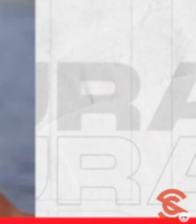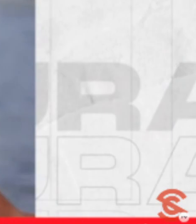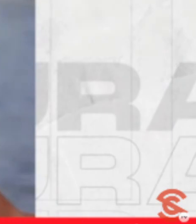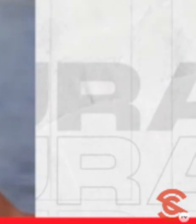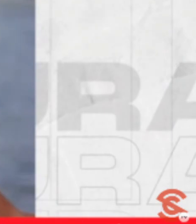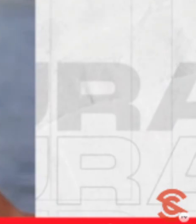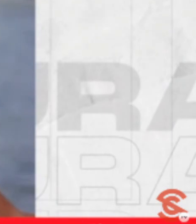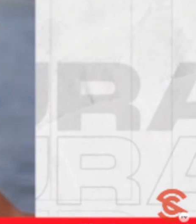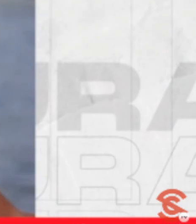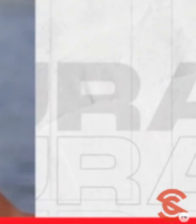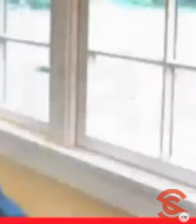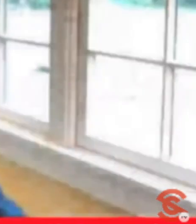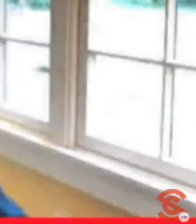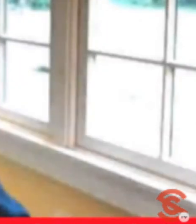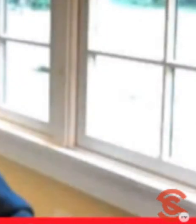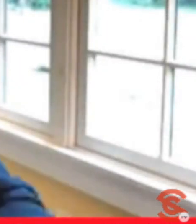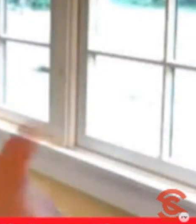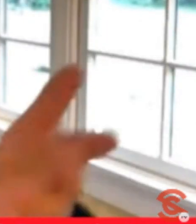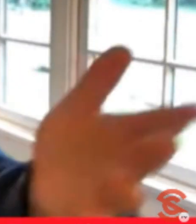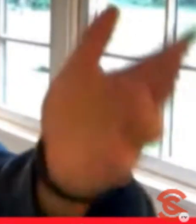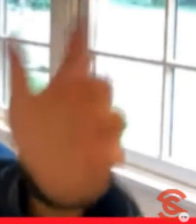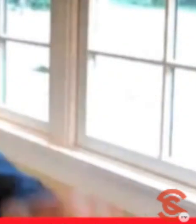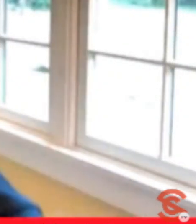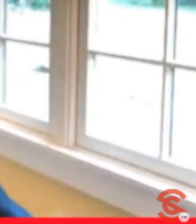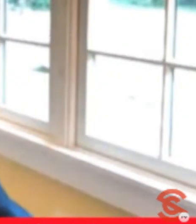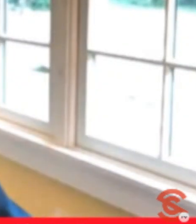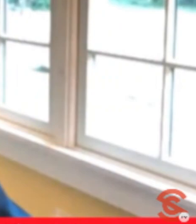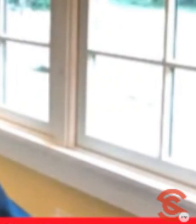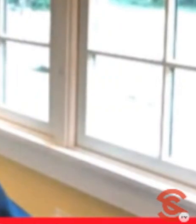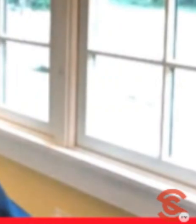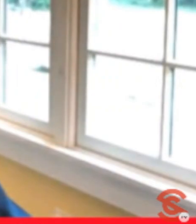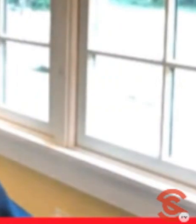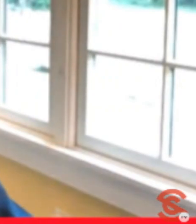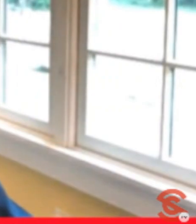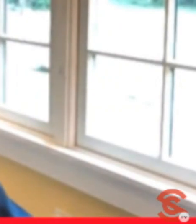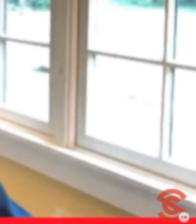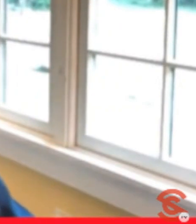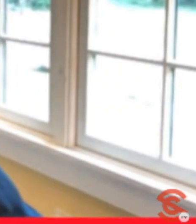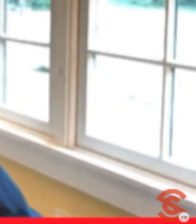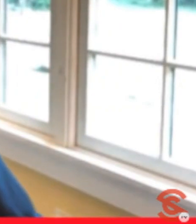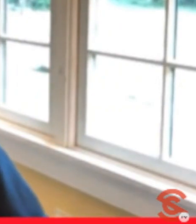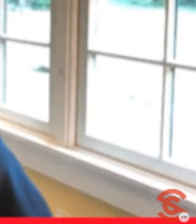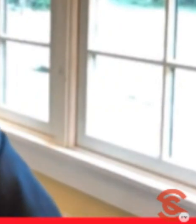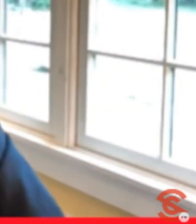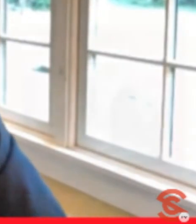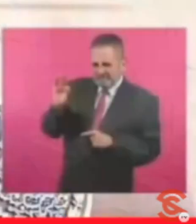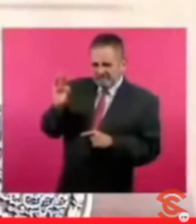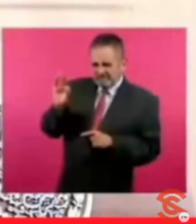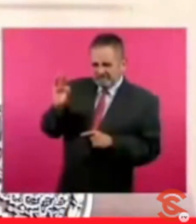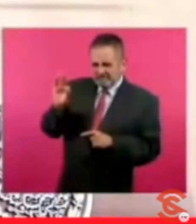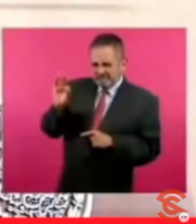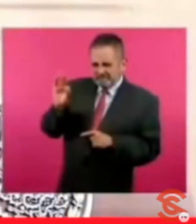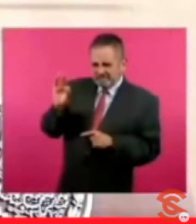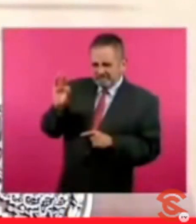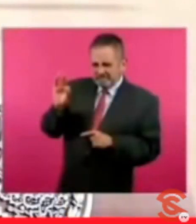David, para que la gente vea cómo se burla una vez más el presidente de Ricardo Salinas Pliego.